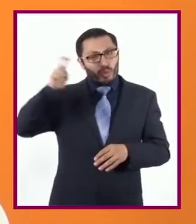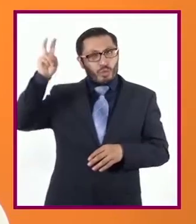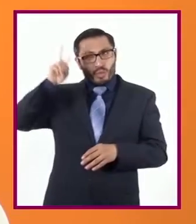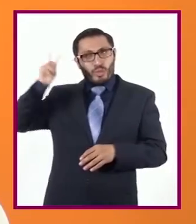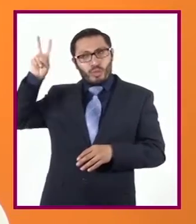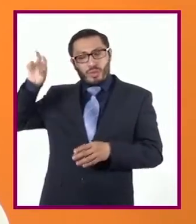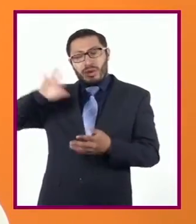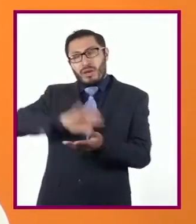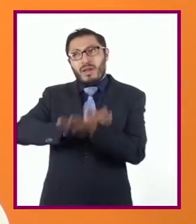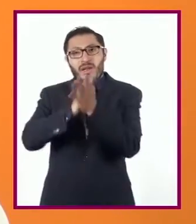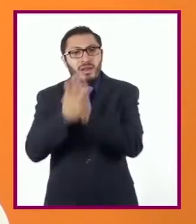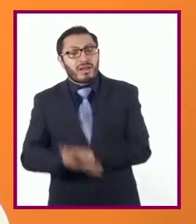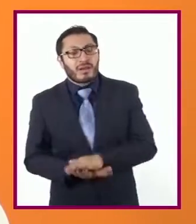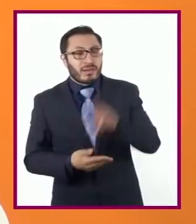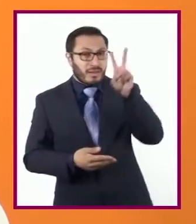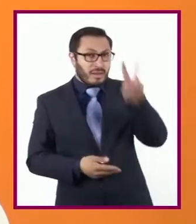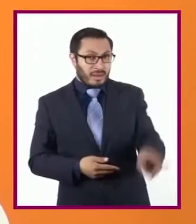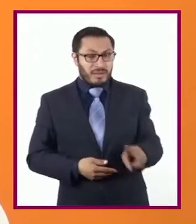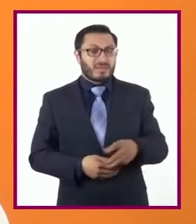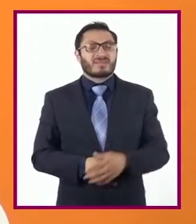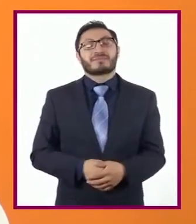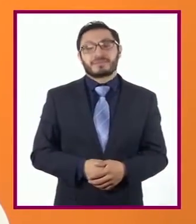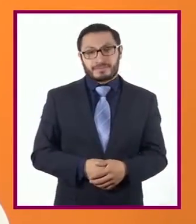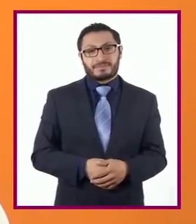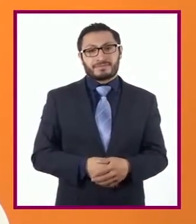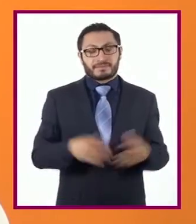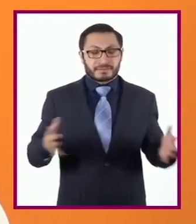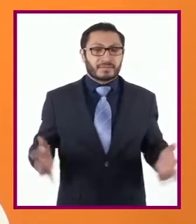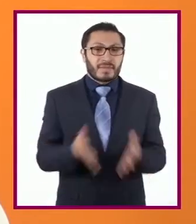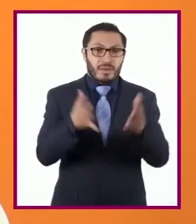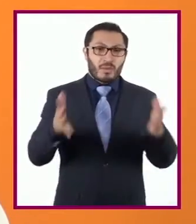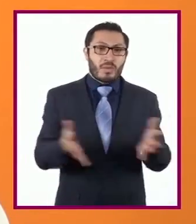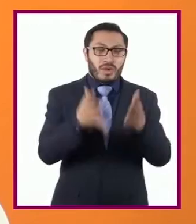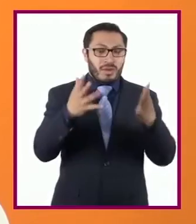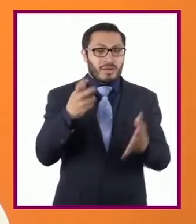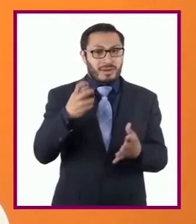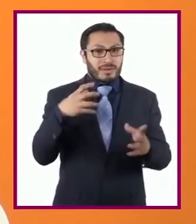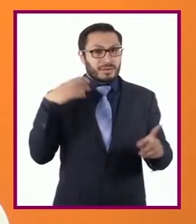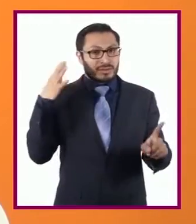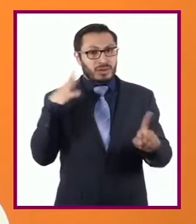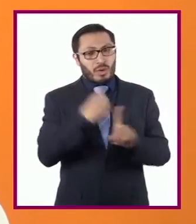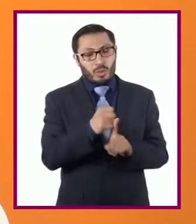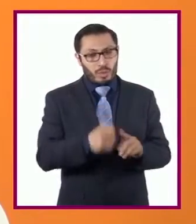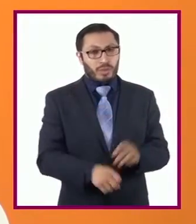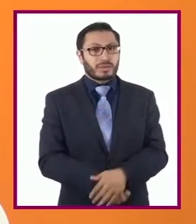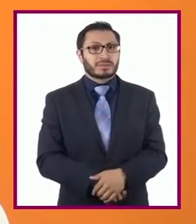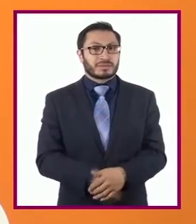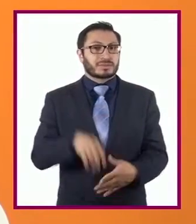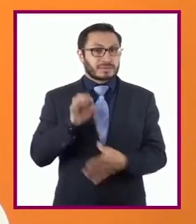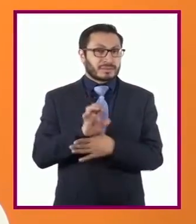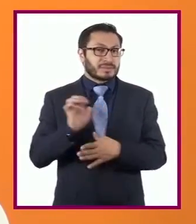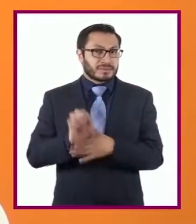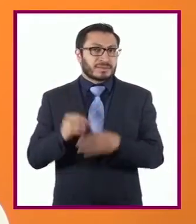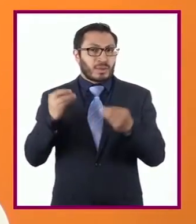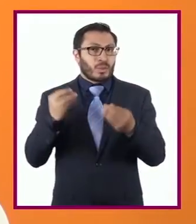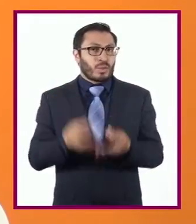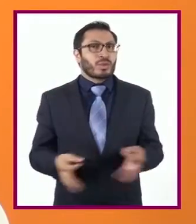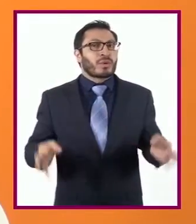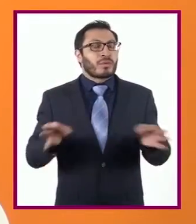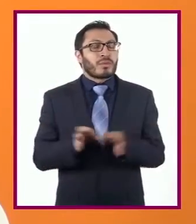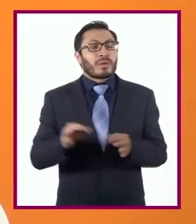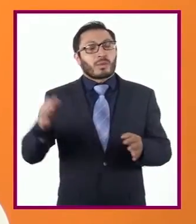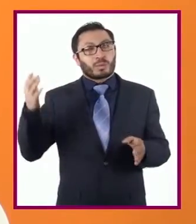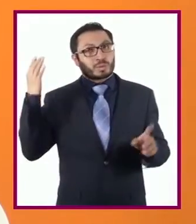poder motivarnos y alcanzar esas metas, ¿no? Esos logros. Entonces es importante que